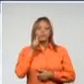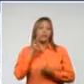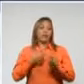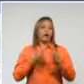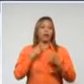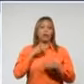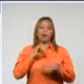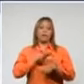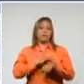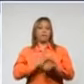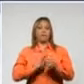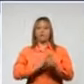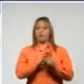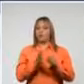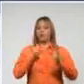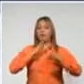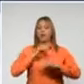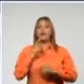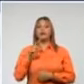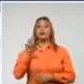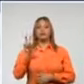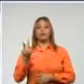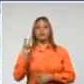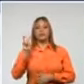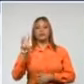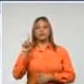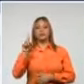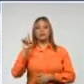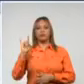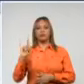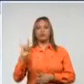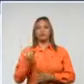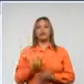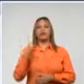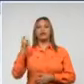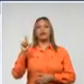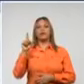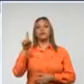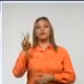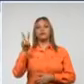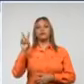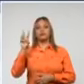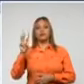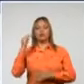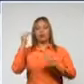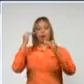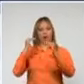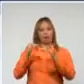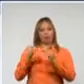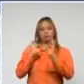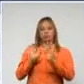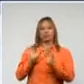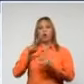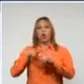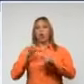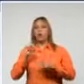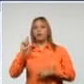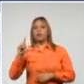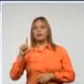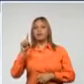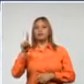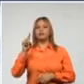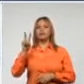casos, pues 119, Camagüey 123 y así, Holguín